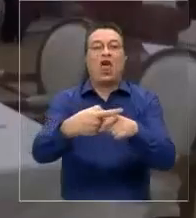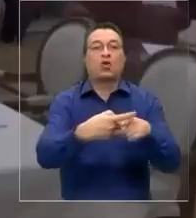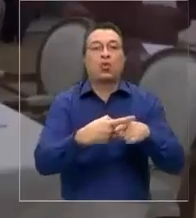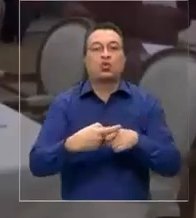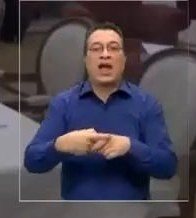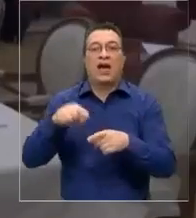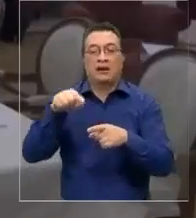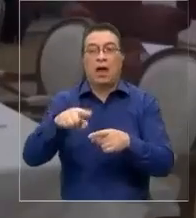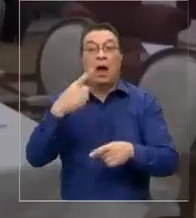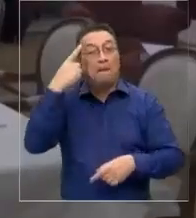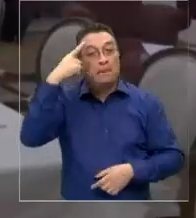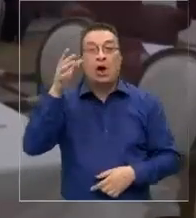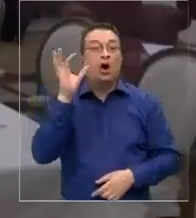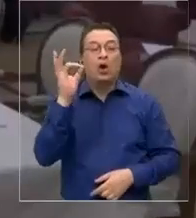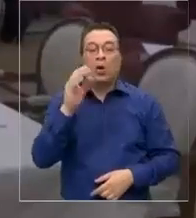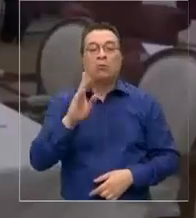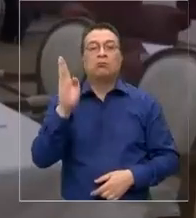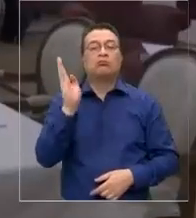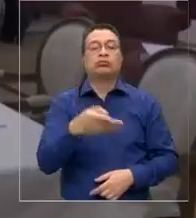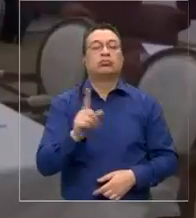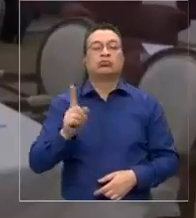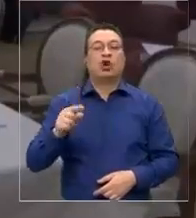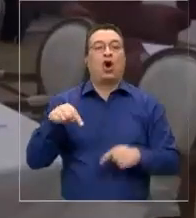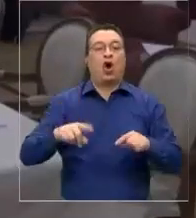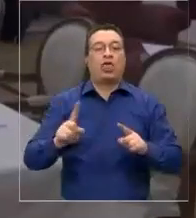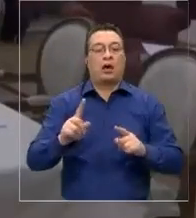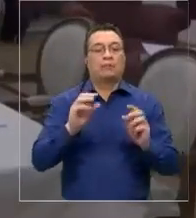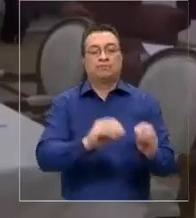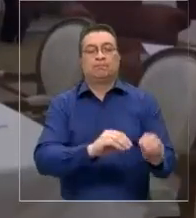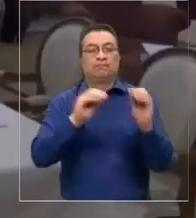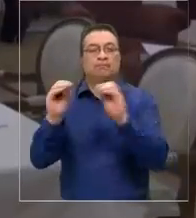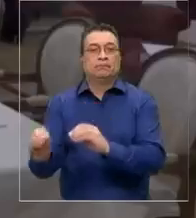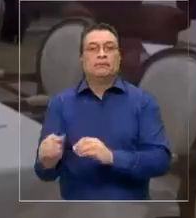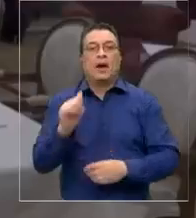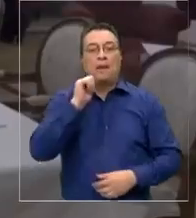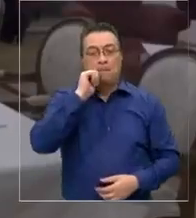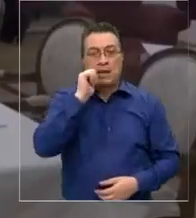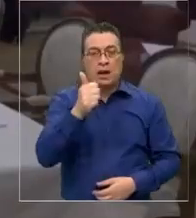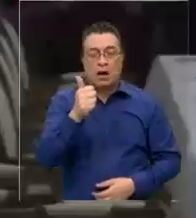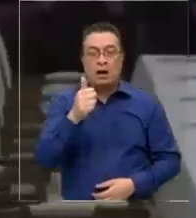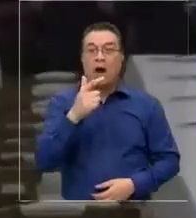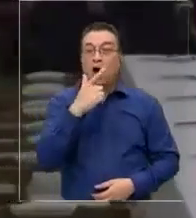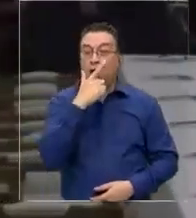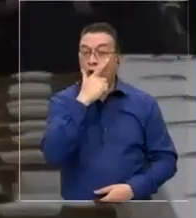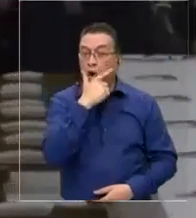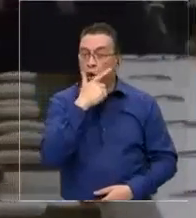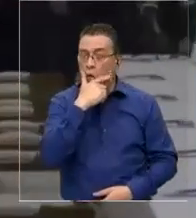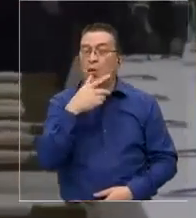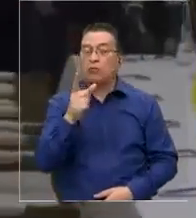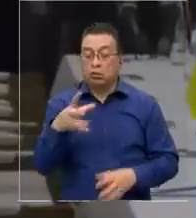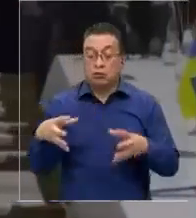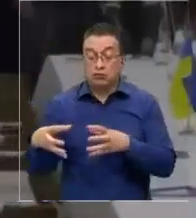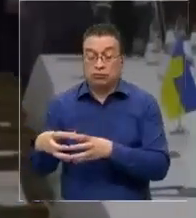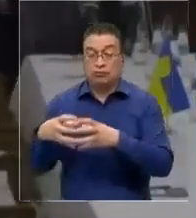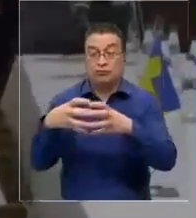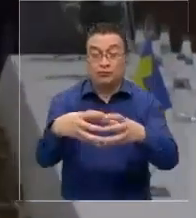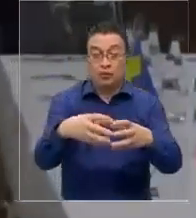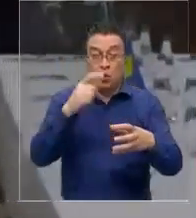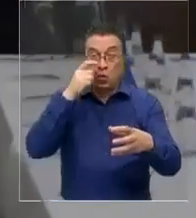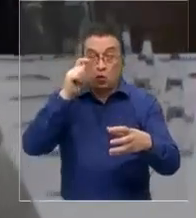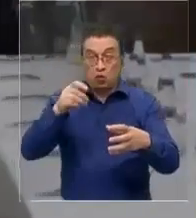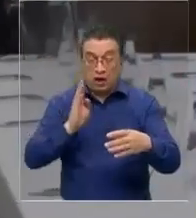embargo no se llevó a cabo en la jornada de hoy. Está anunciada para mañana, pero hay dudas respecto a si la delegación